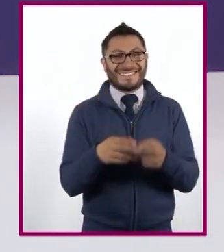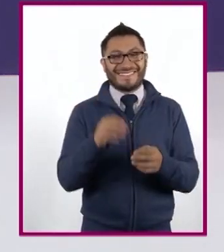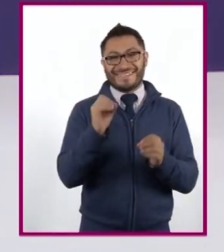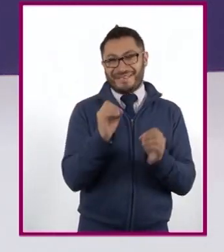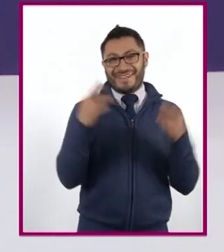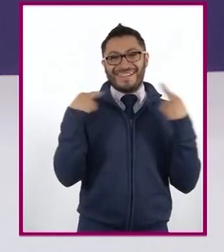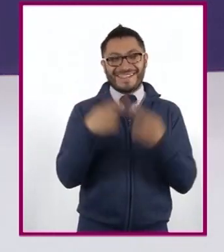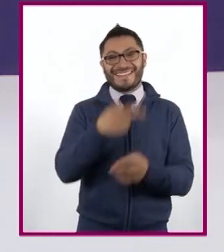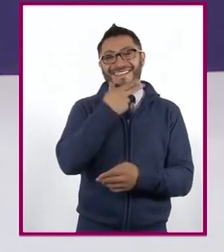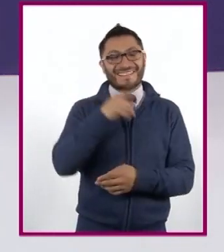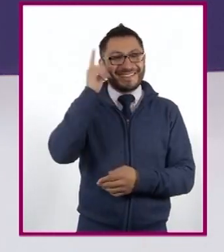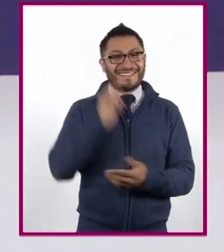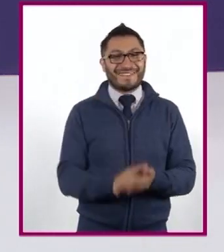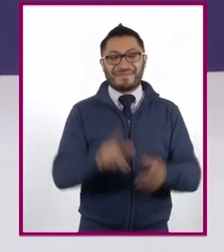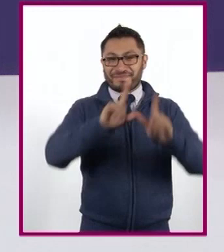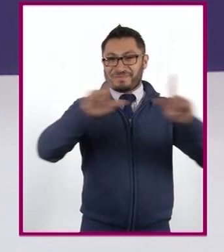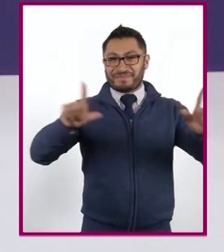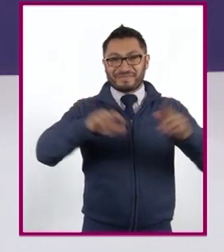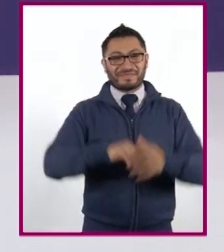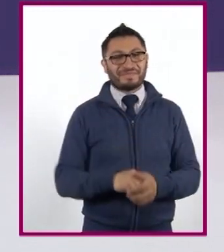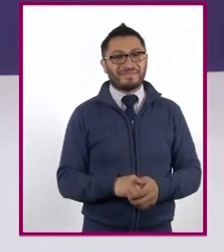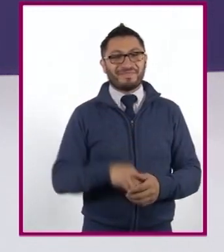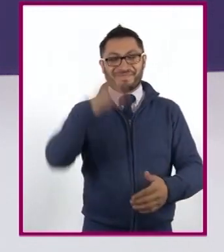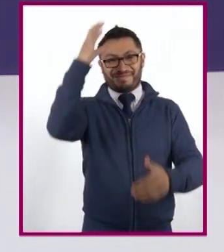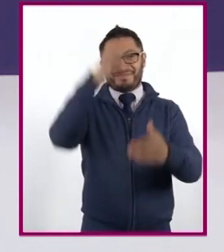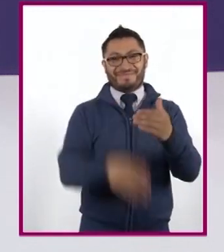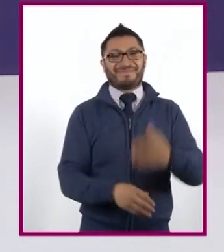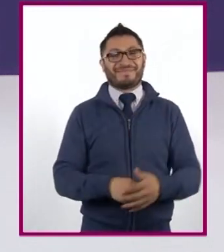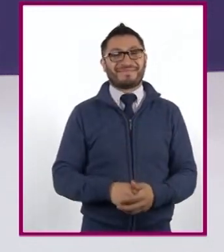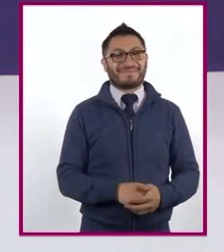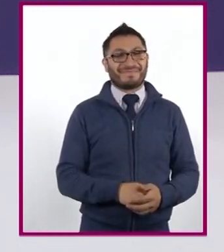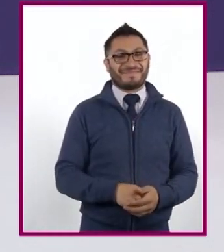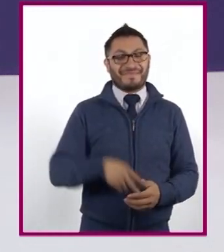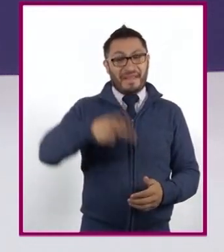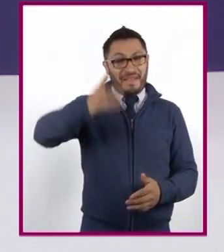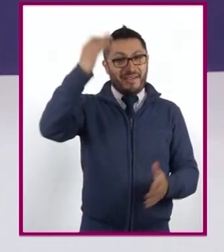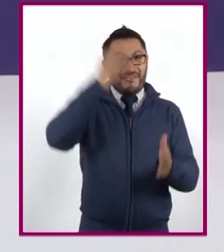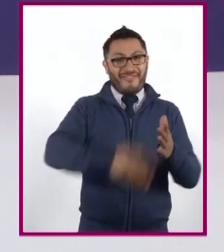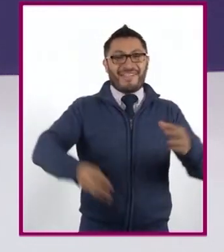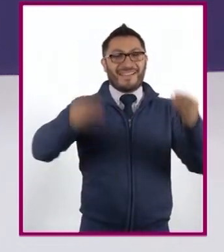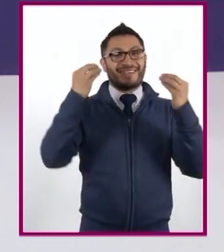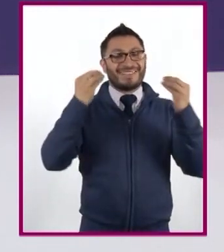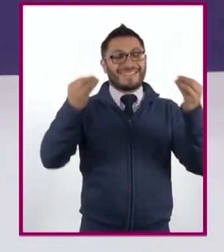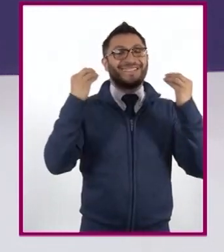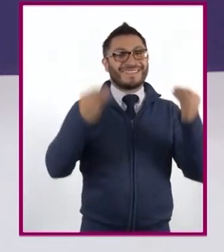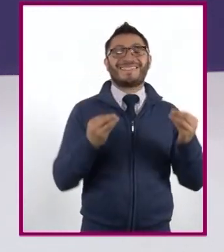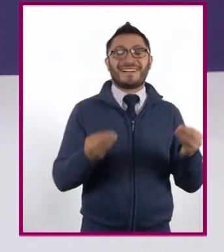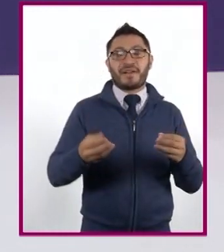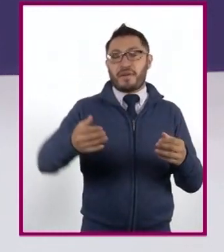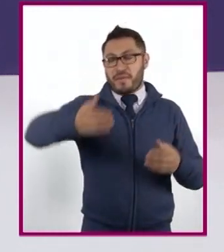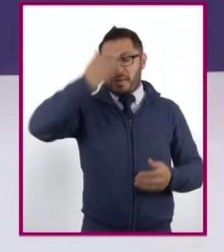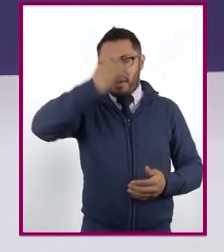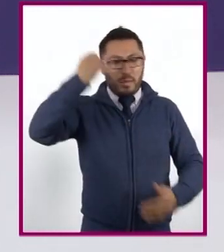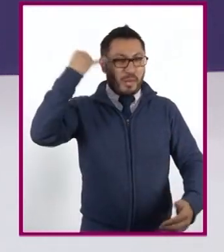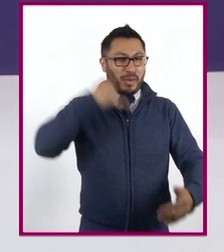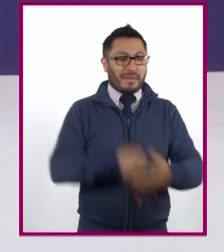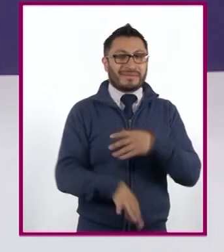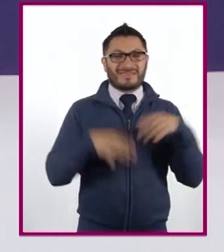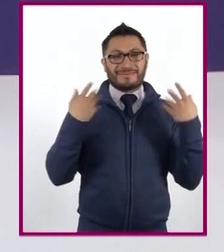maestro. ¿Listo? Terminamos, pero aún nos queda mucho por explorar y